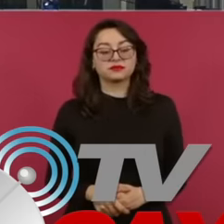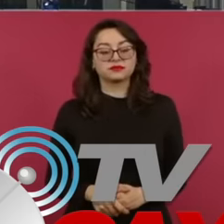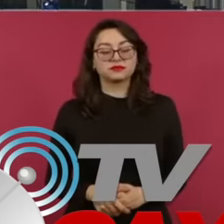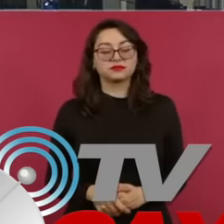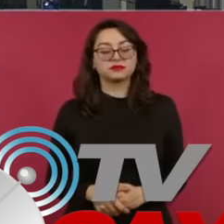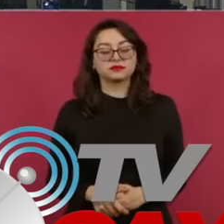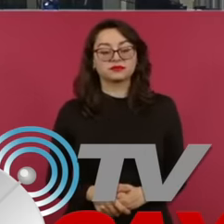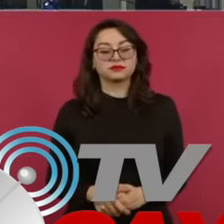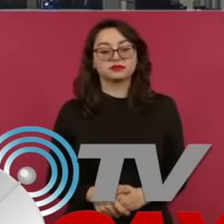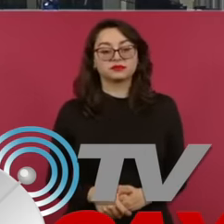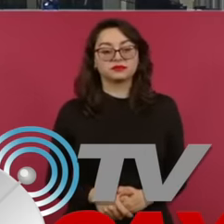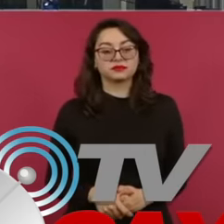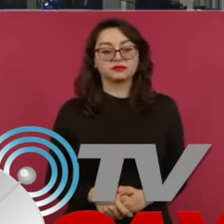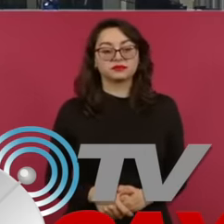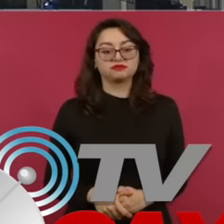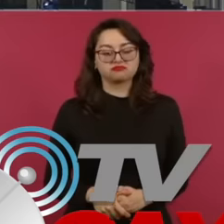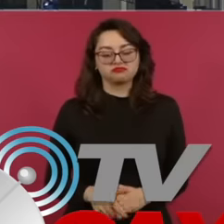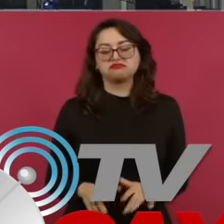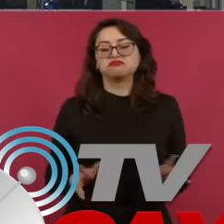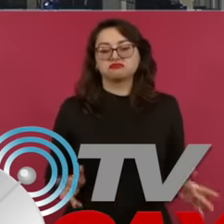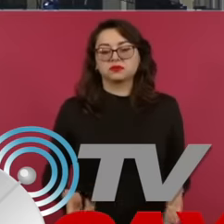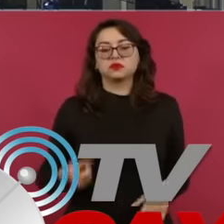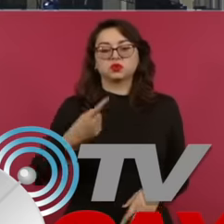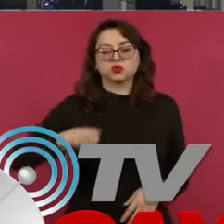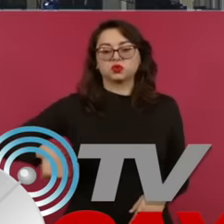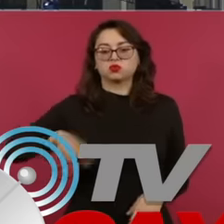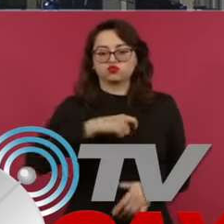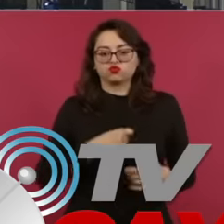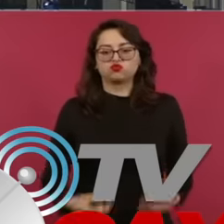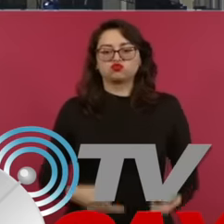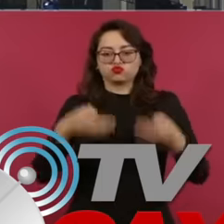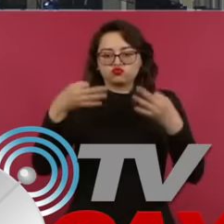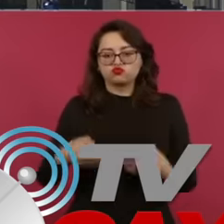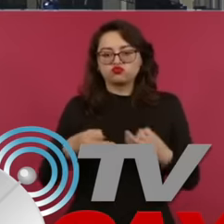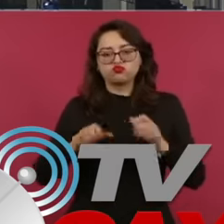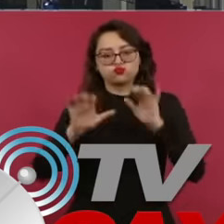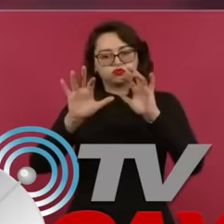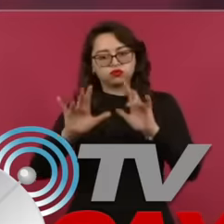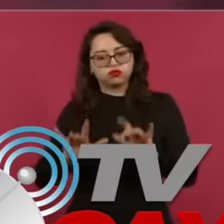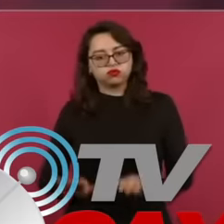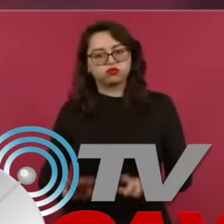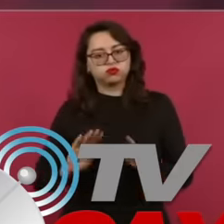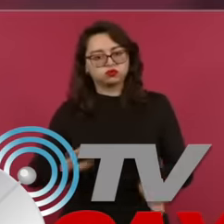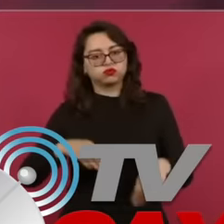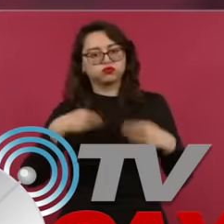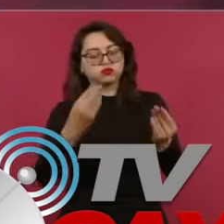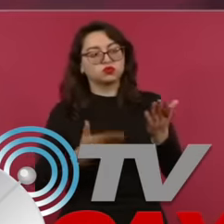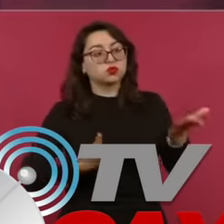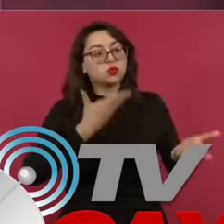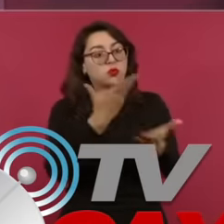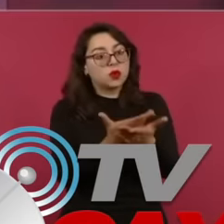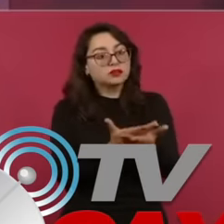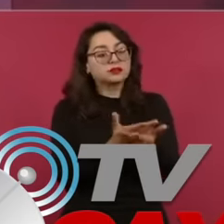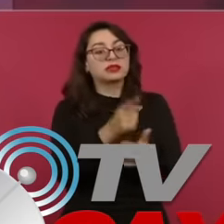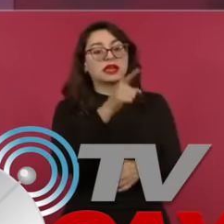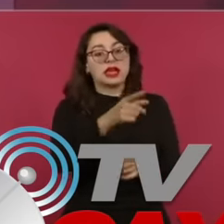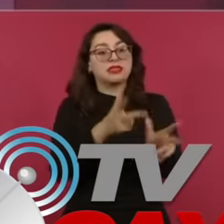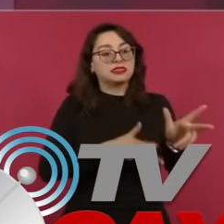Vamos a hacer la propuesta formal y quiero hablar con ellos